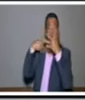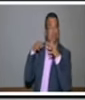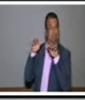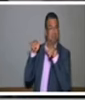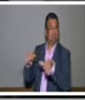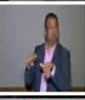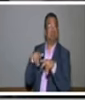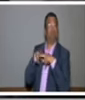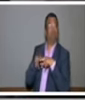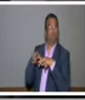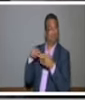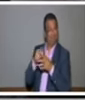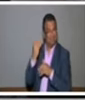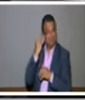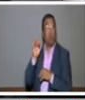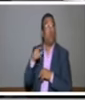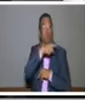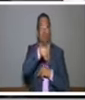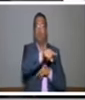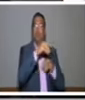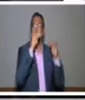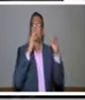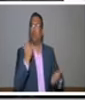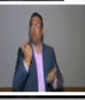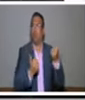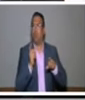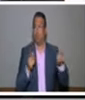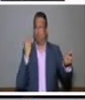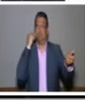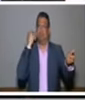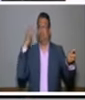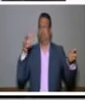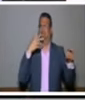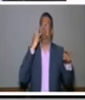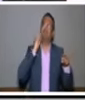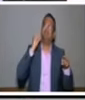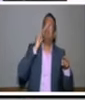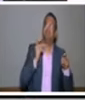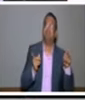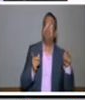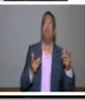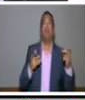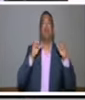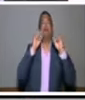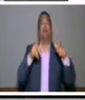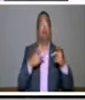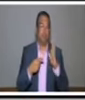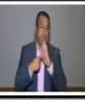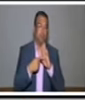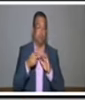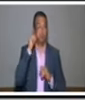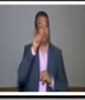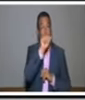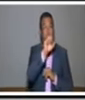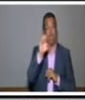lo que le hace falta? Y yo vuelvo al tema del apagón porque insisto que es un caso ejemplar. Los trabajadores de la UTIER, que muchas